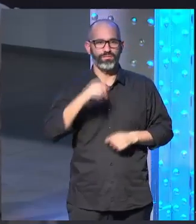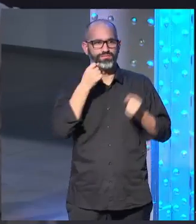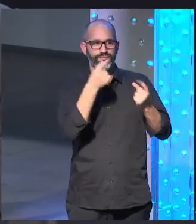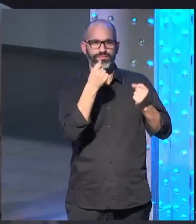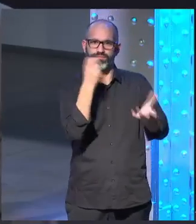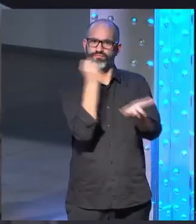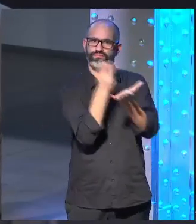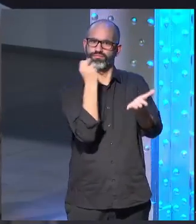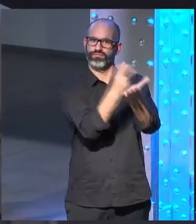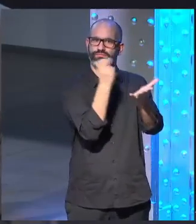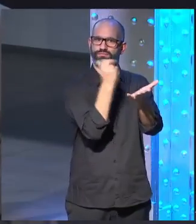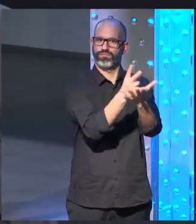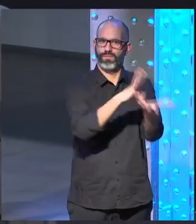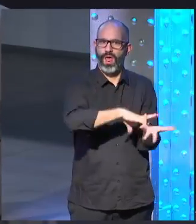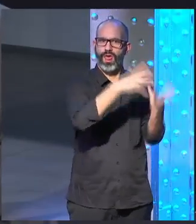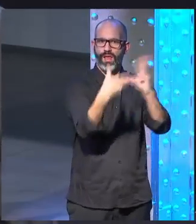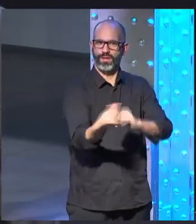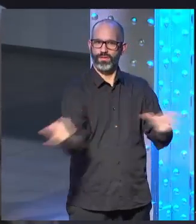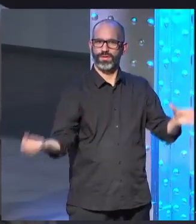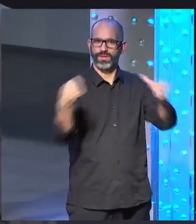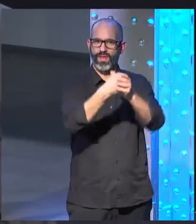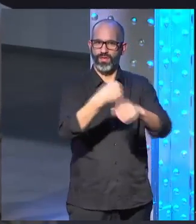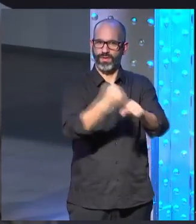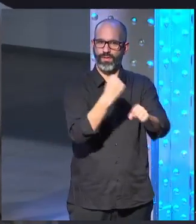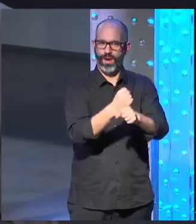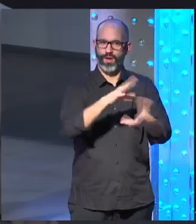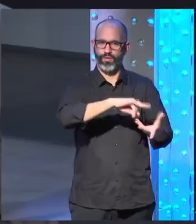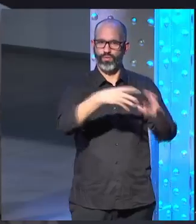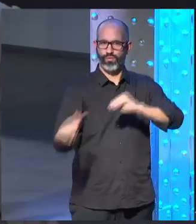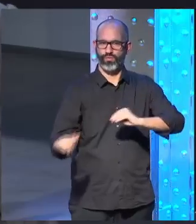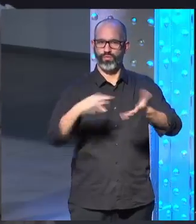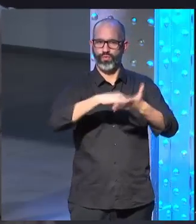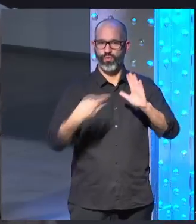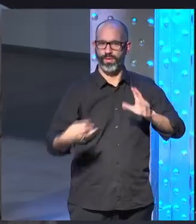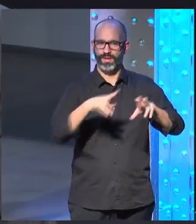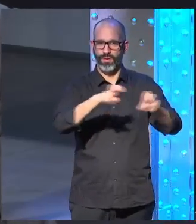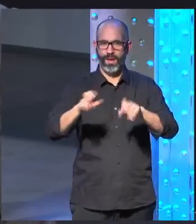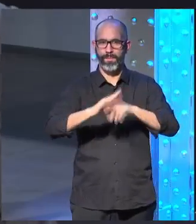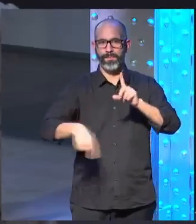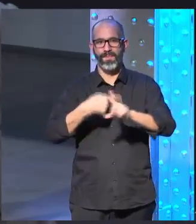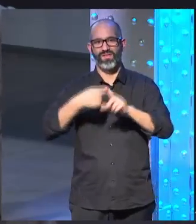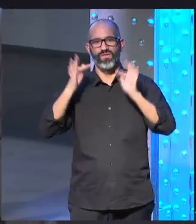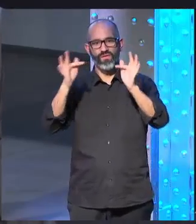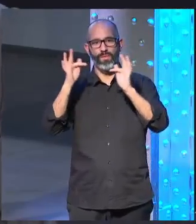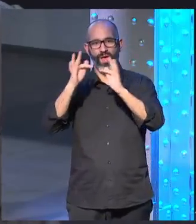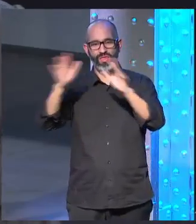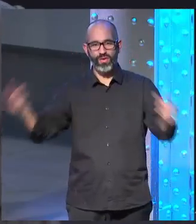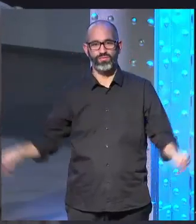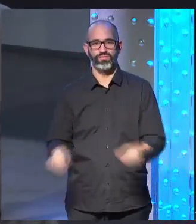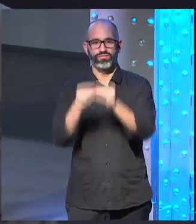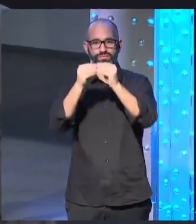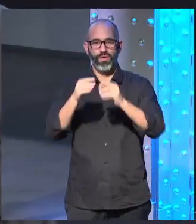listas y adaptando sus procesos de inserción a las nuevas tecnologías. Fomentar la formación profesional dual, que no